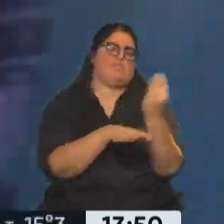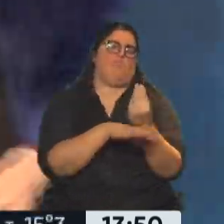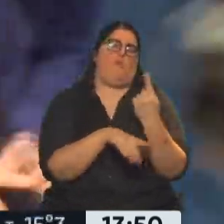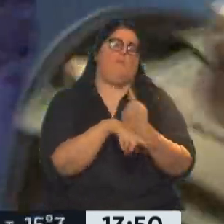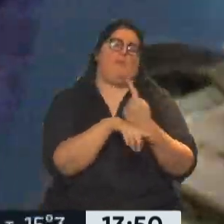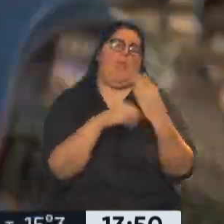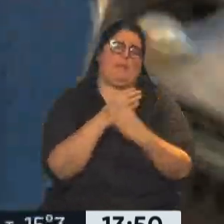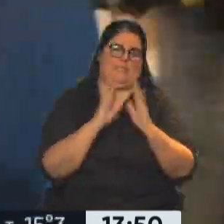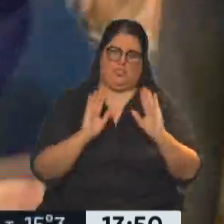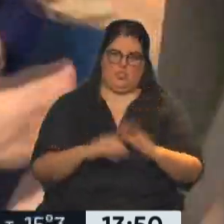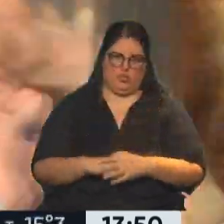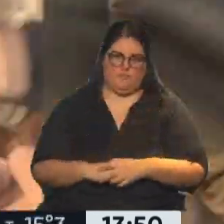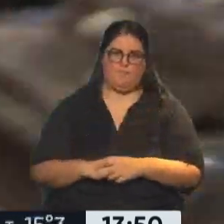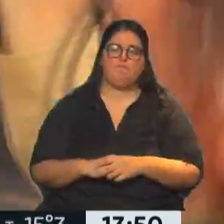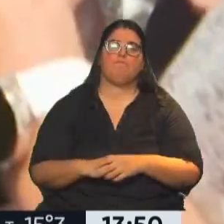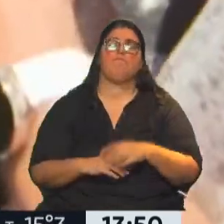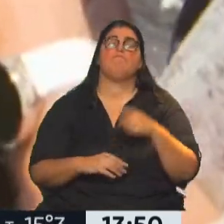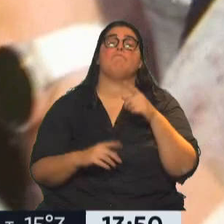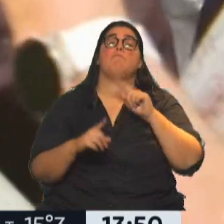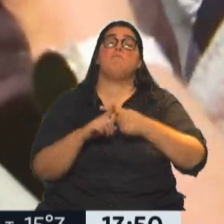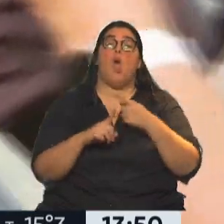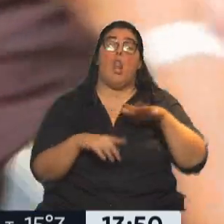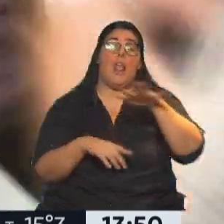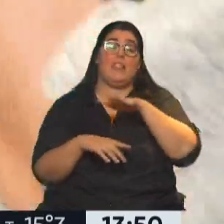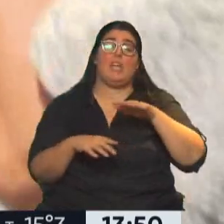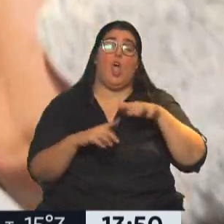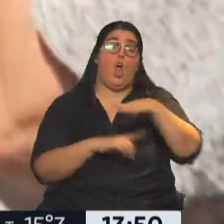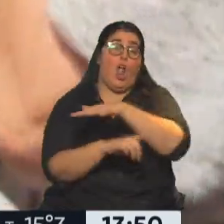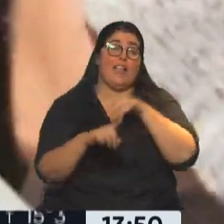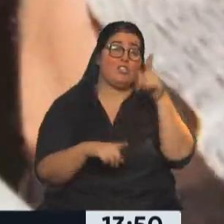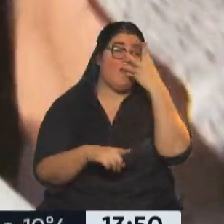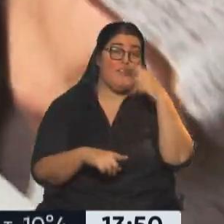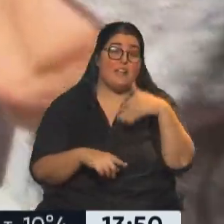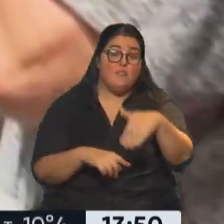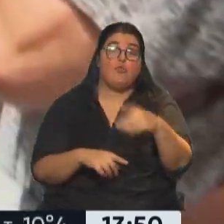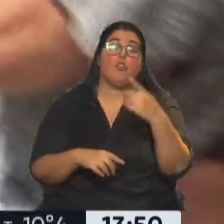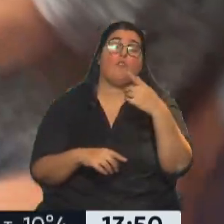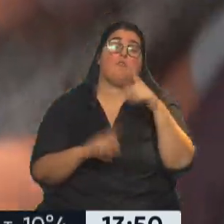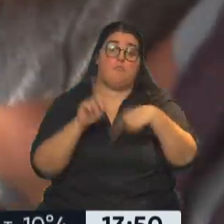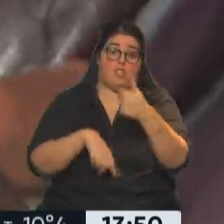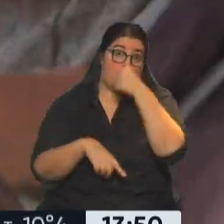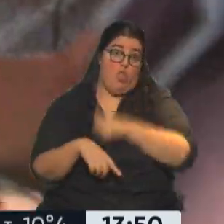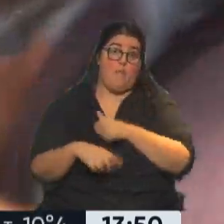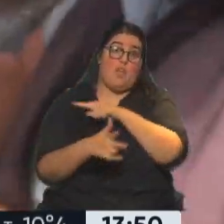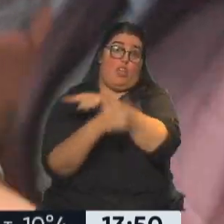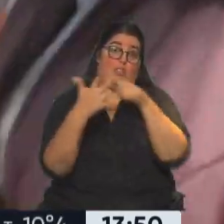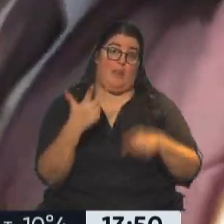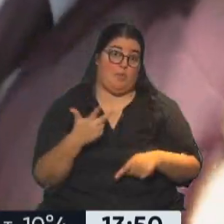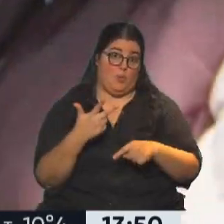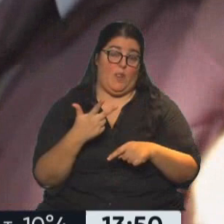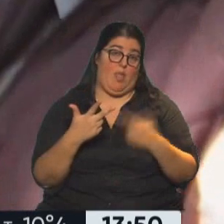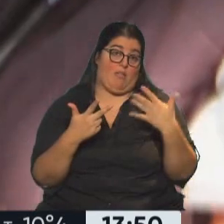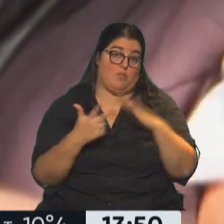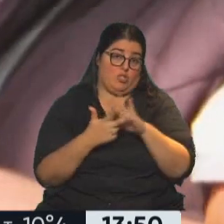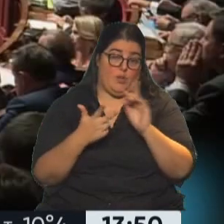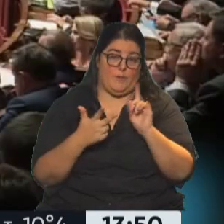ministro. El futuro escenario político en Francia será develado el próximo domingo entre estas 3 posibilidades. Un voto